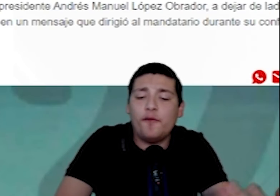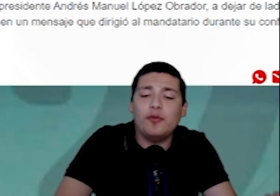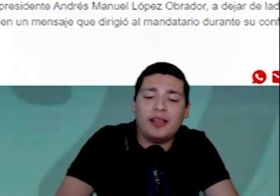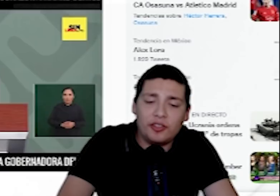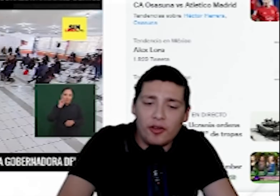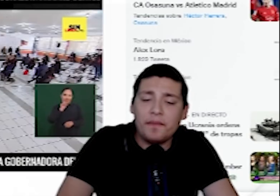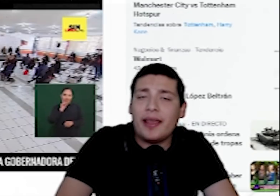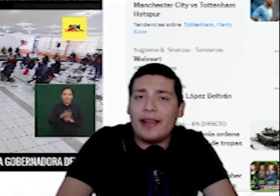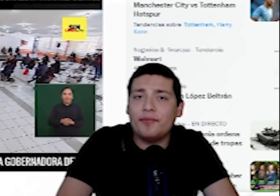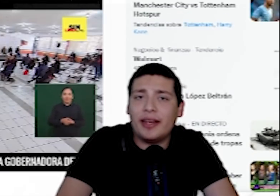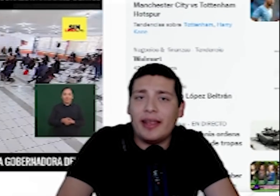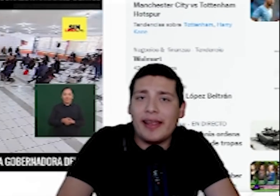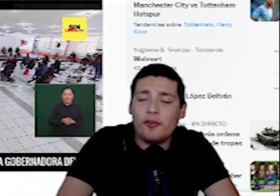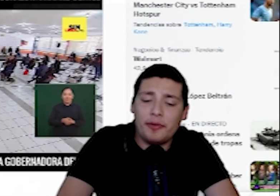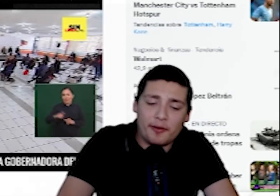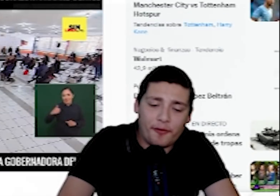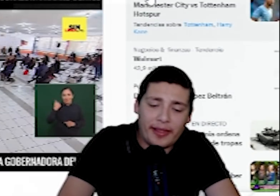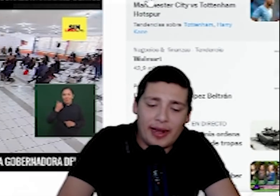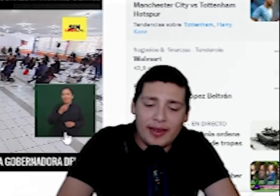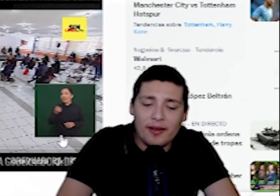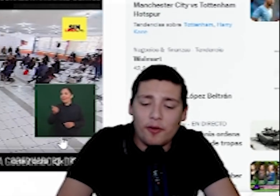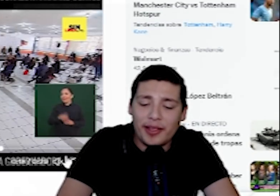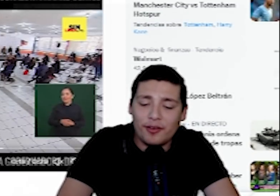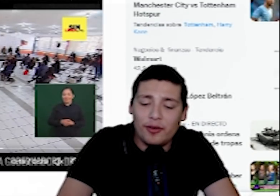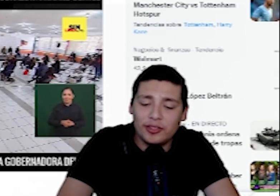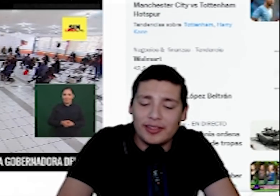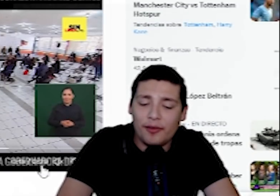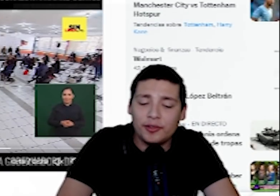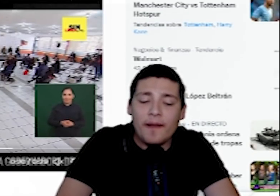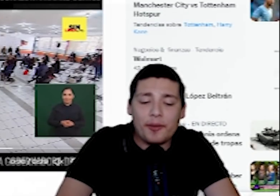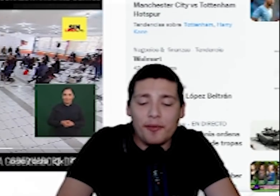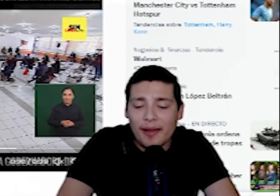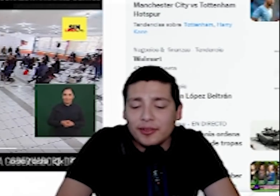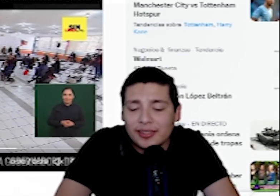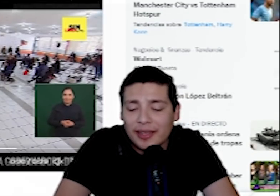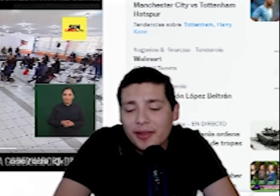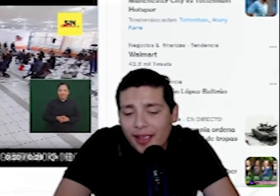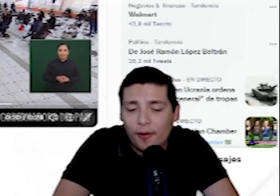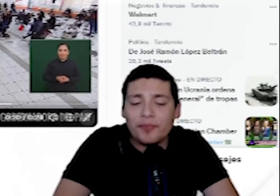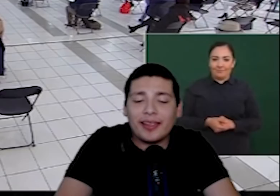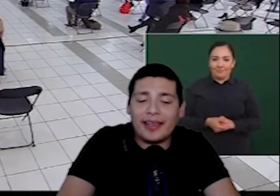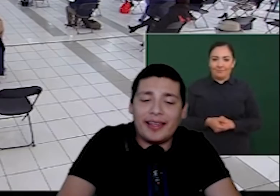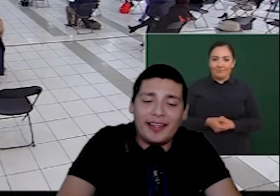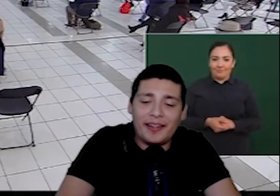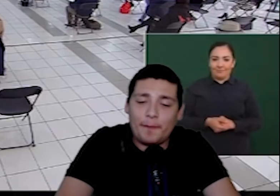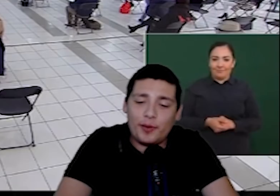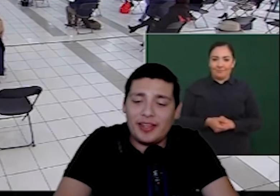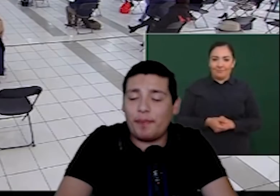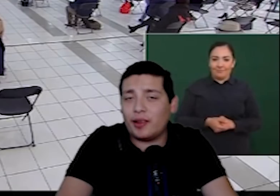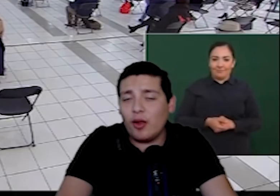confrontación entre el gobierno federal y el gobierno de los estados. Pero veamos este video que